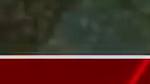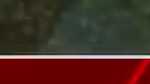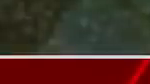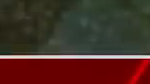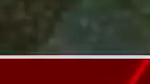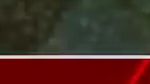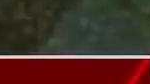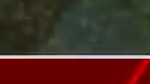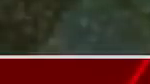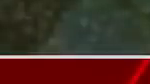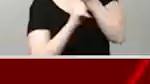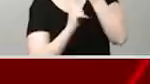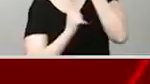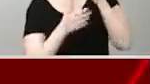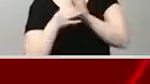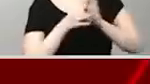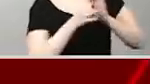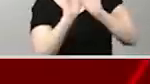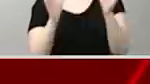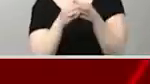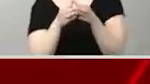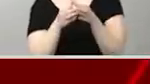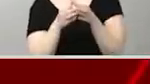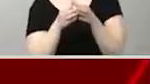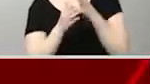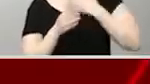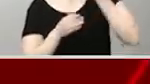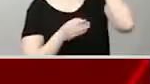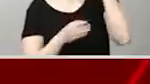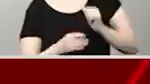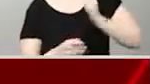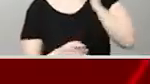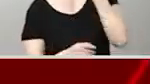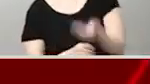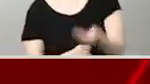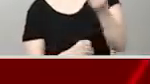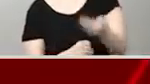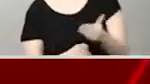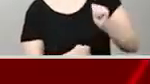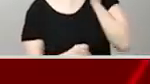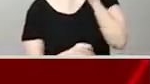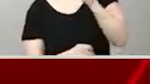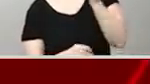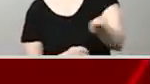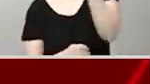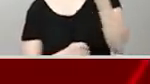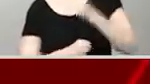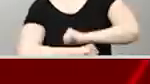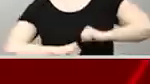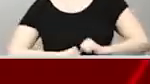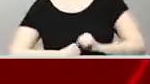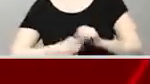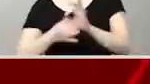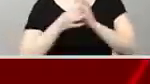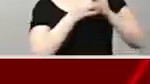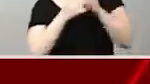está dando gusto a los separatistas, está preparándose el terreno, no vaya a ser que lo suyo se complique y acaben acusándole a él de malversación. Esta